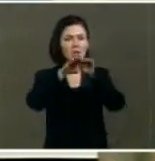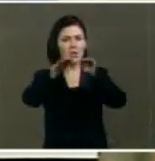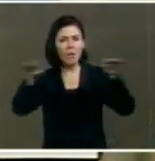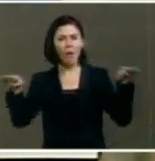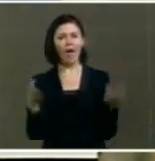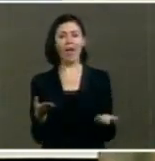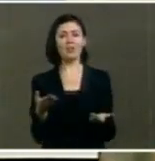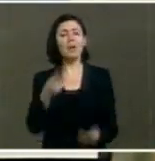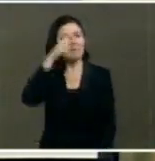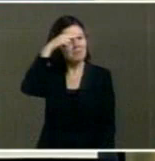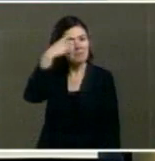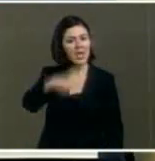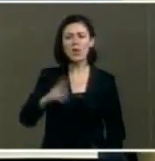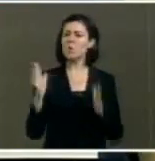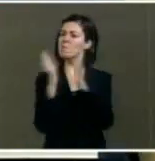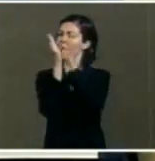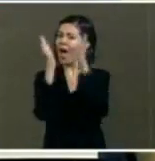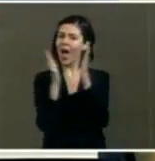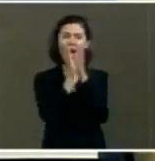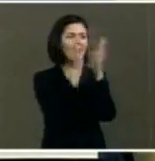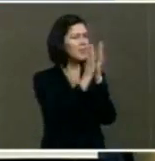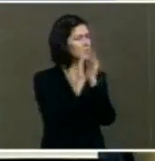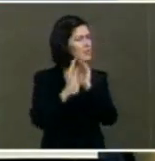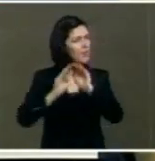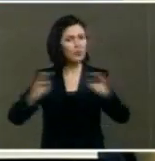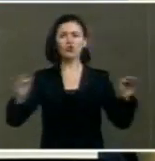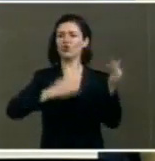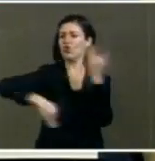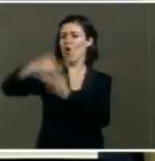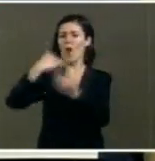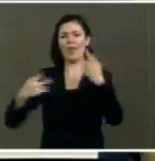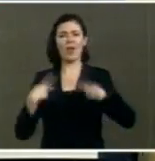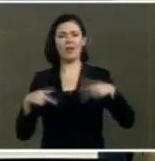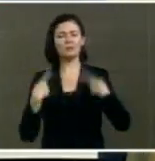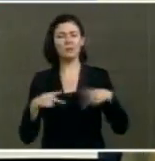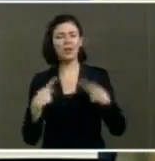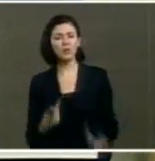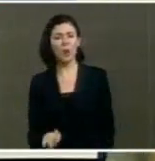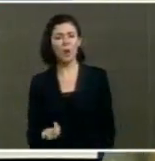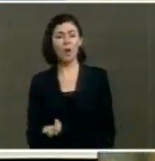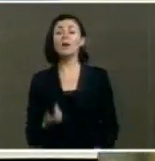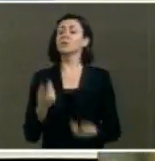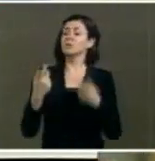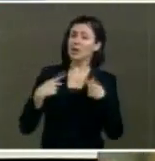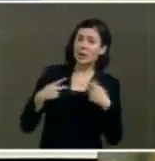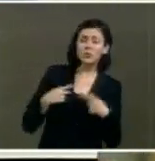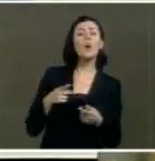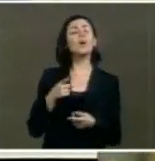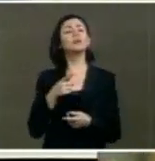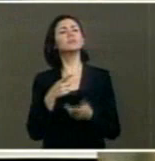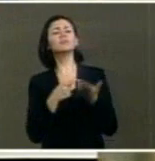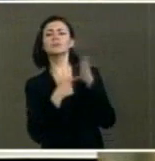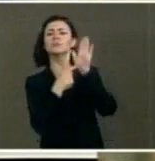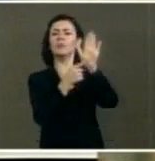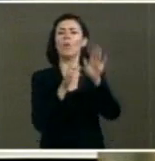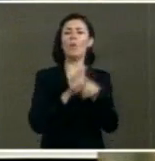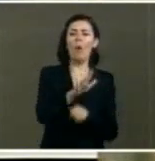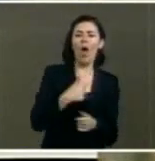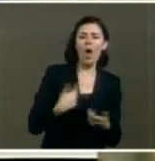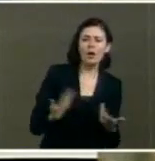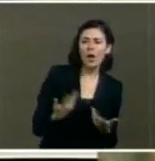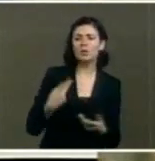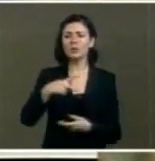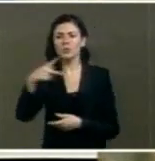democrático, donde los ciudadanos participan, los representantes rendimos cuentas, las contiendas electorales se deciden por las